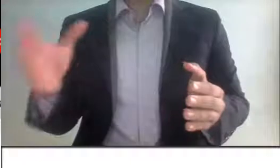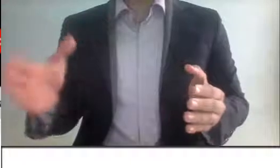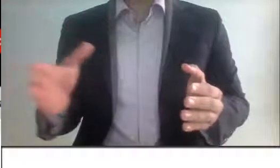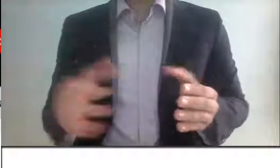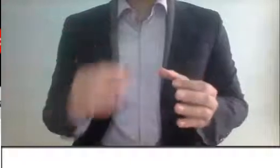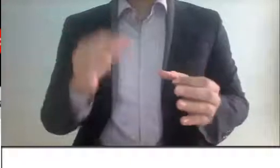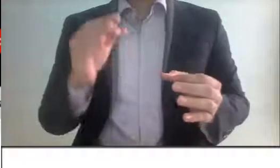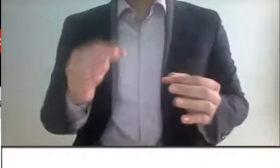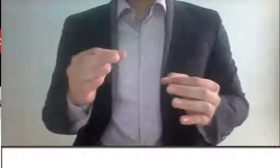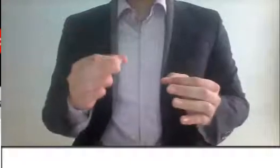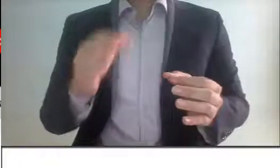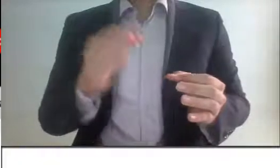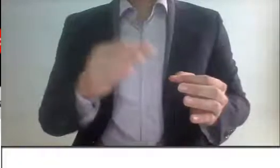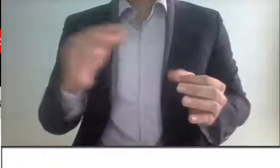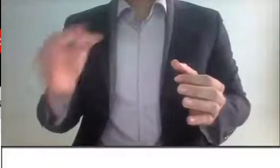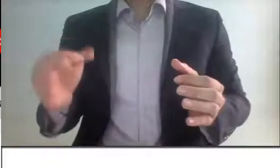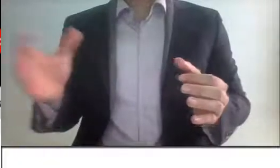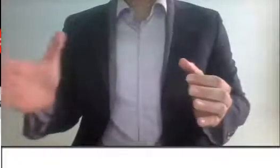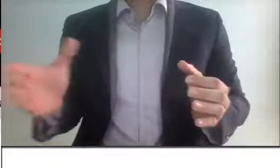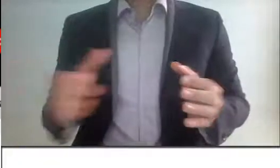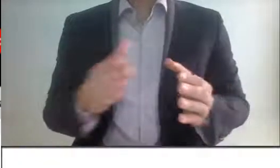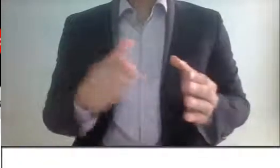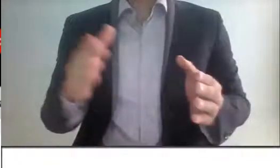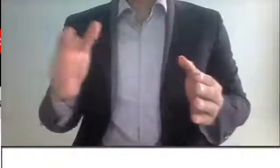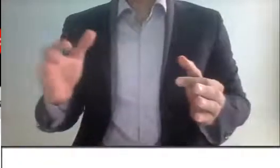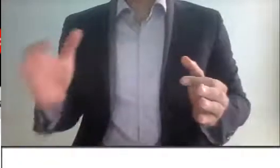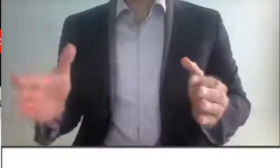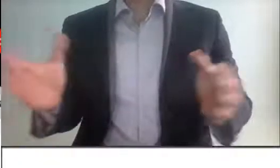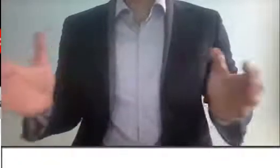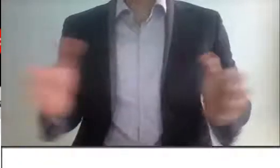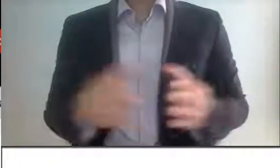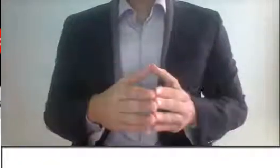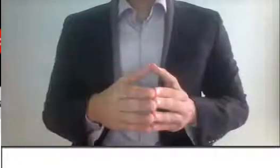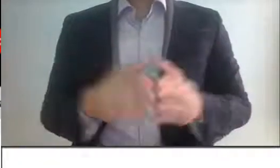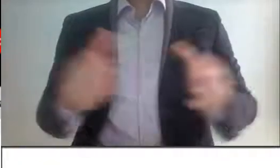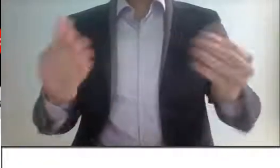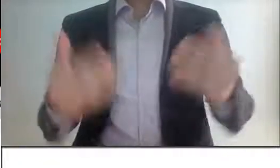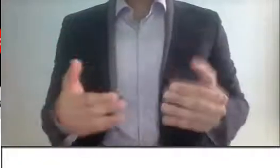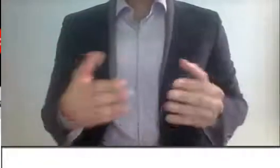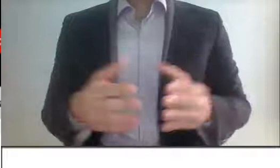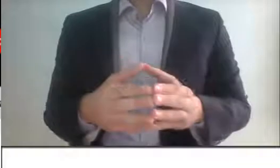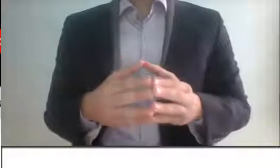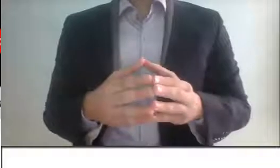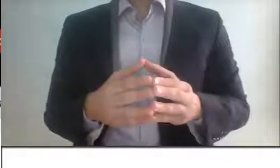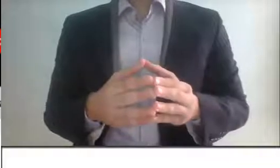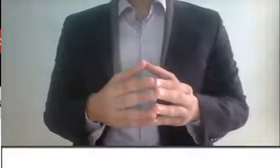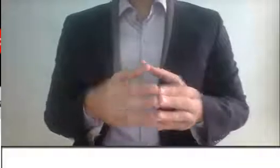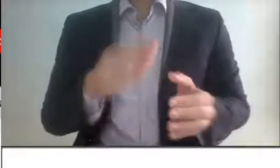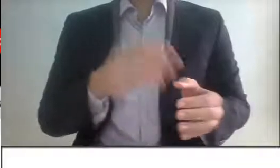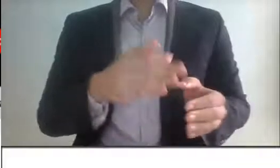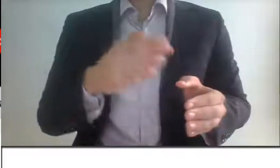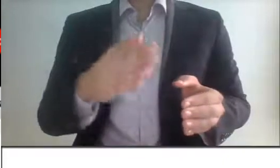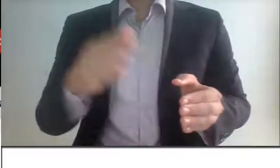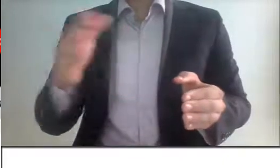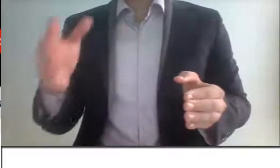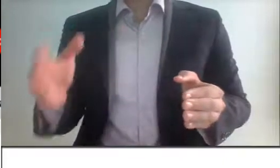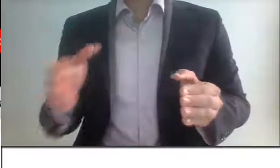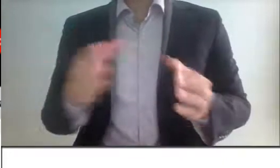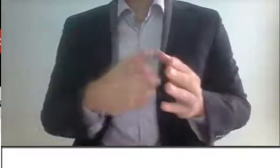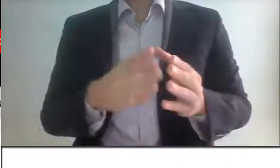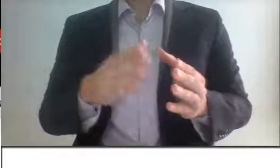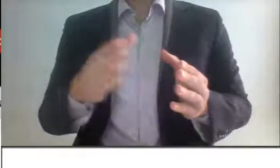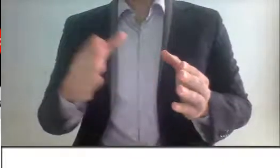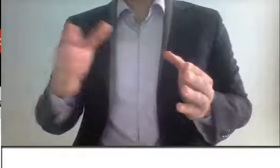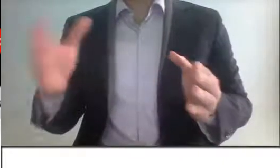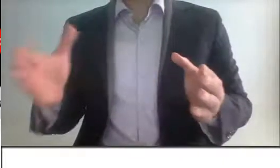la parte del transporte, bla, bla, bla, en la cual también tenemos un subsidio del 30%, y el cual hace perder aproximadamente otros 5,000 millones